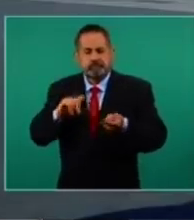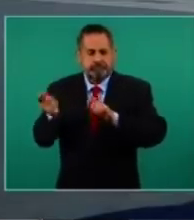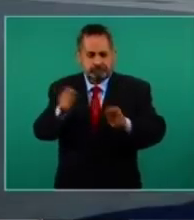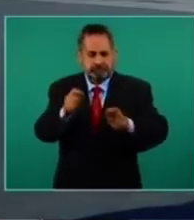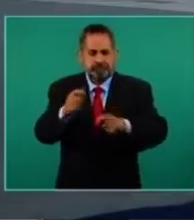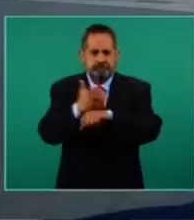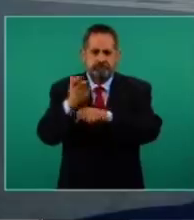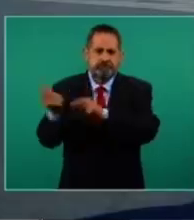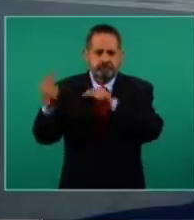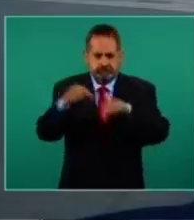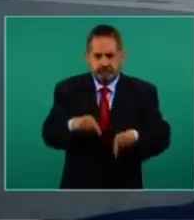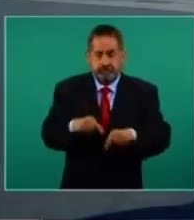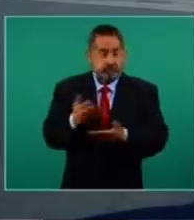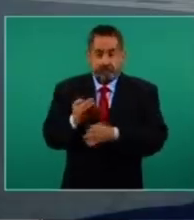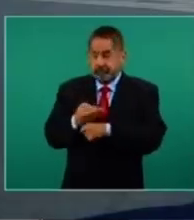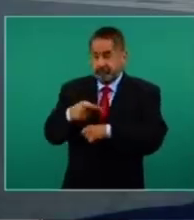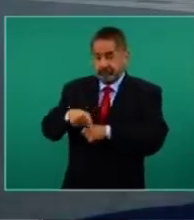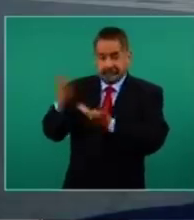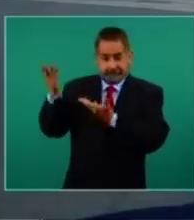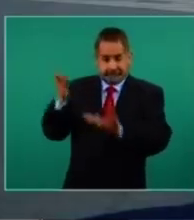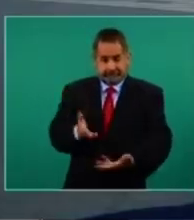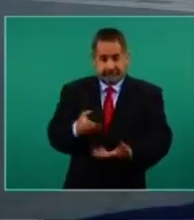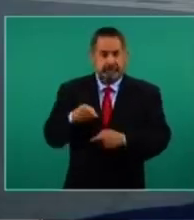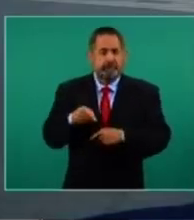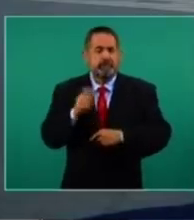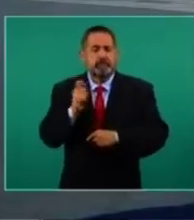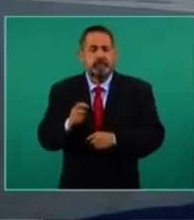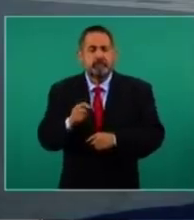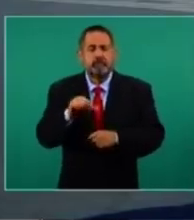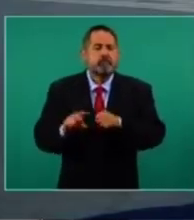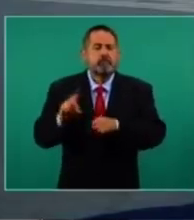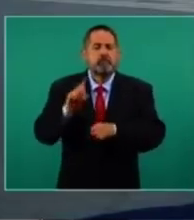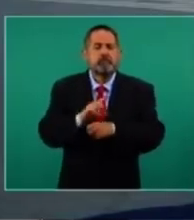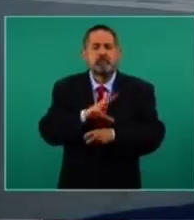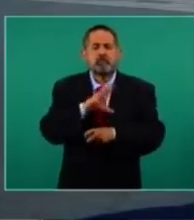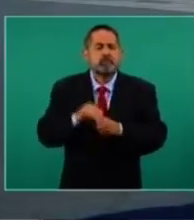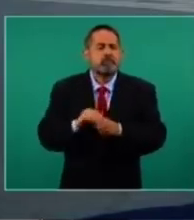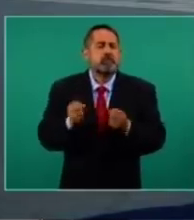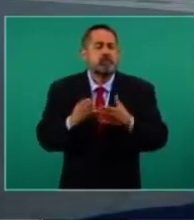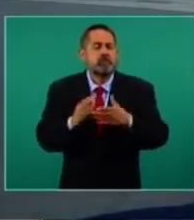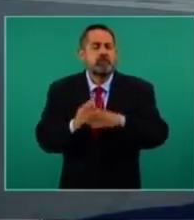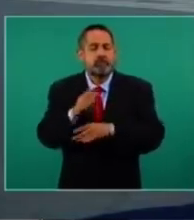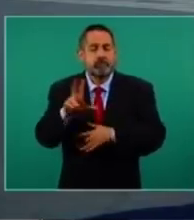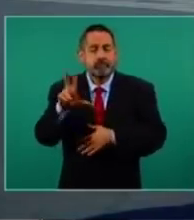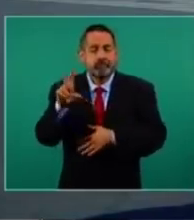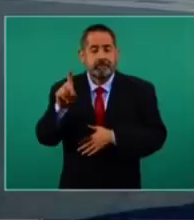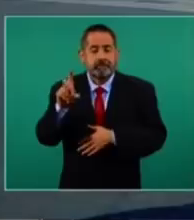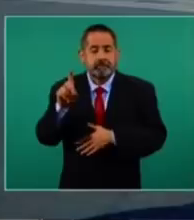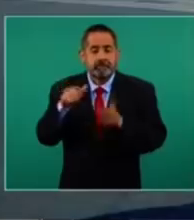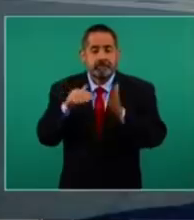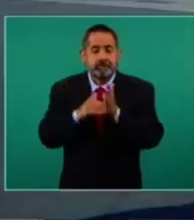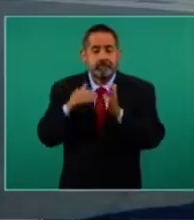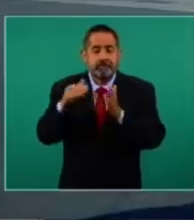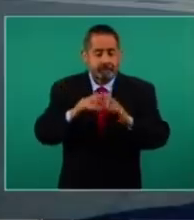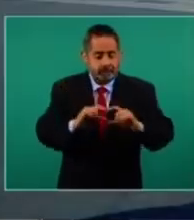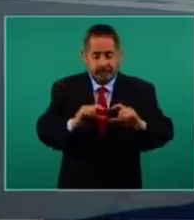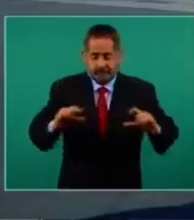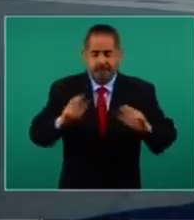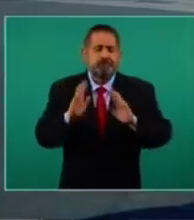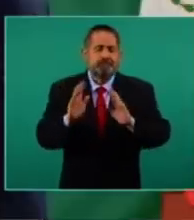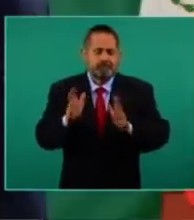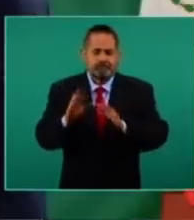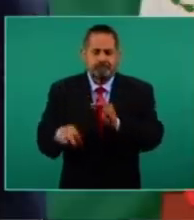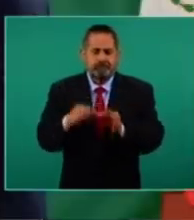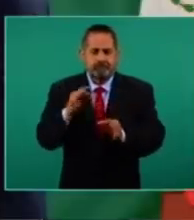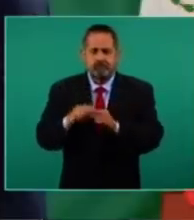por tener ahorita, el día de hoy rebasamos 30 millones de dosis de vacunas, cual